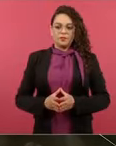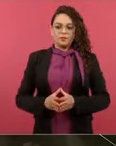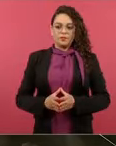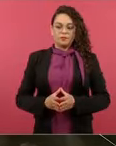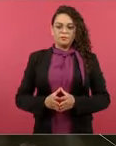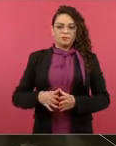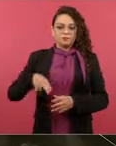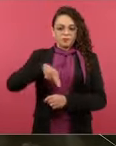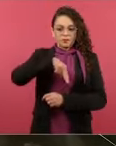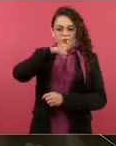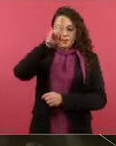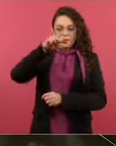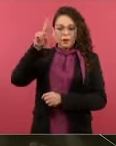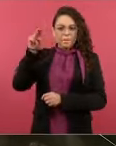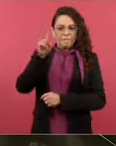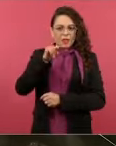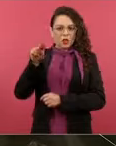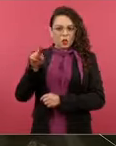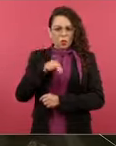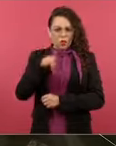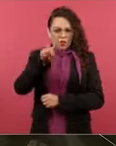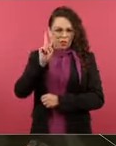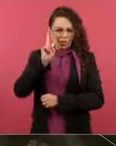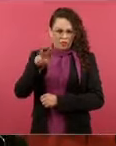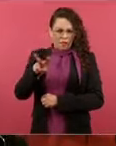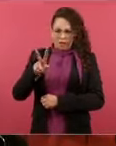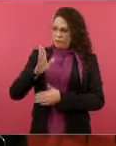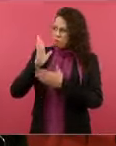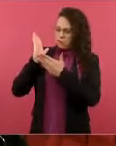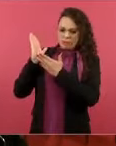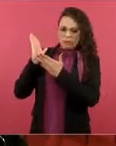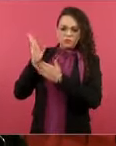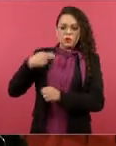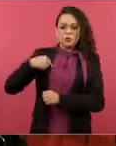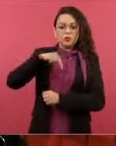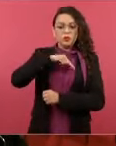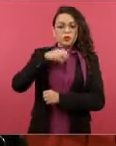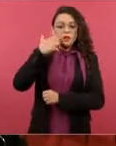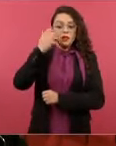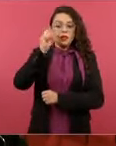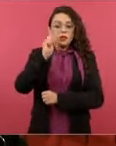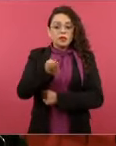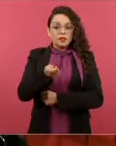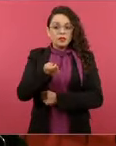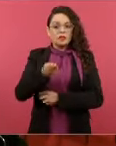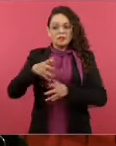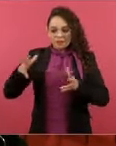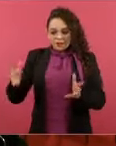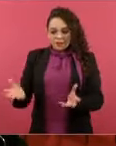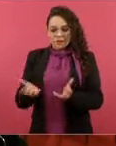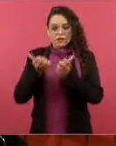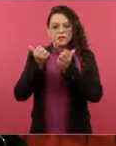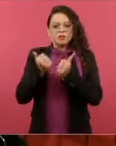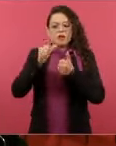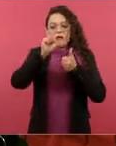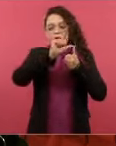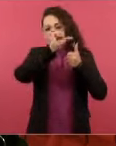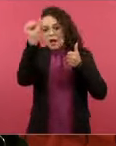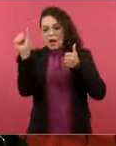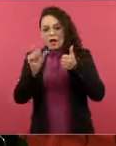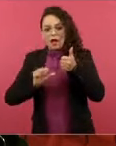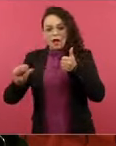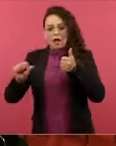Pinturas, si se fijan, tratamos de recuperar también el elemento artístico, que es uno